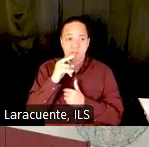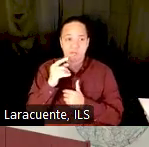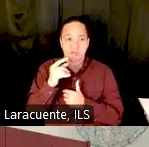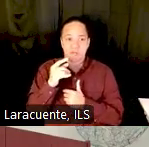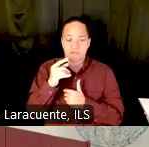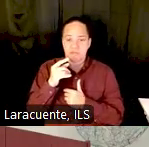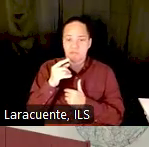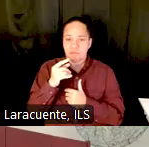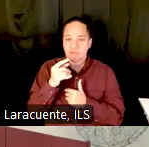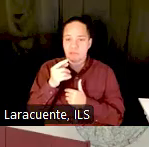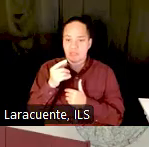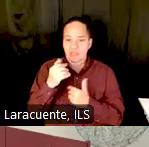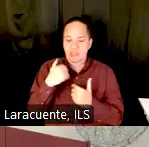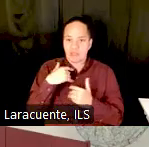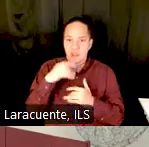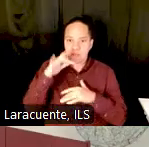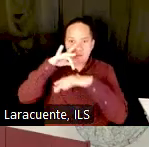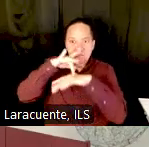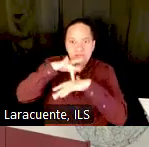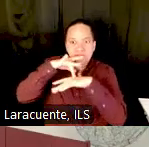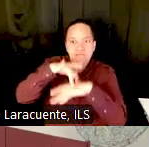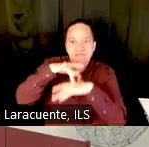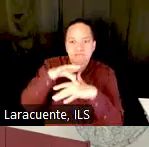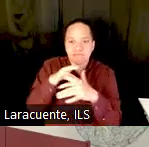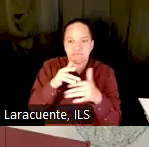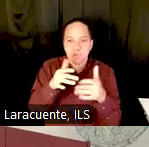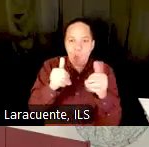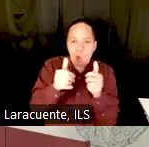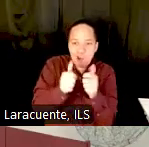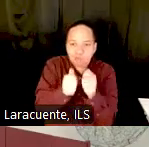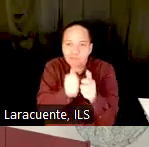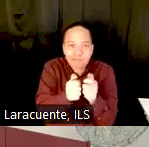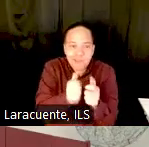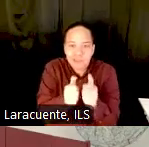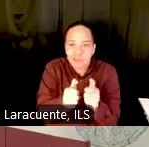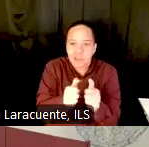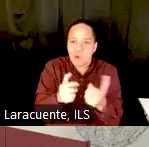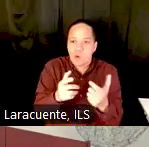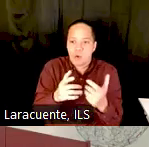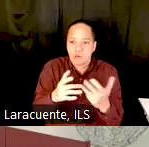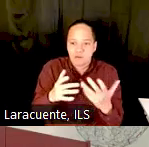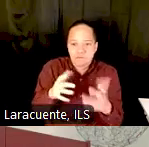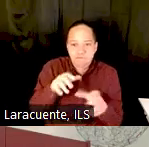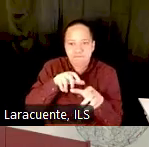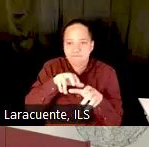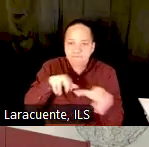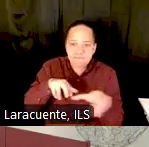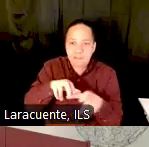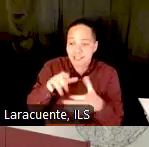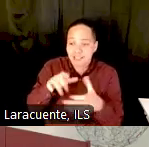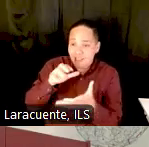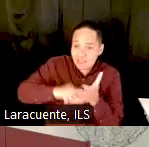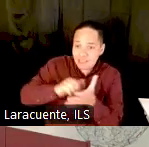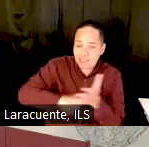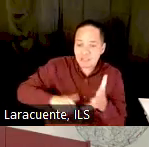tenía una fijación por los juegos electrónicos y no se podía quitar y no lo podía quitar y cada vez que se lo quitaba